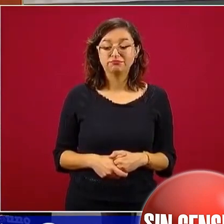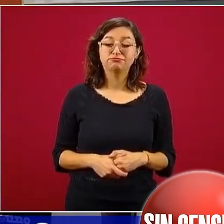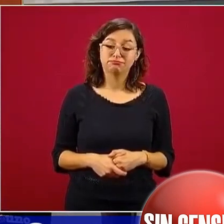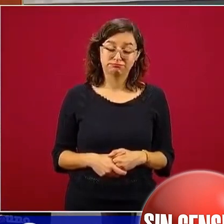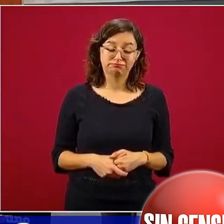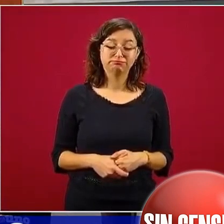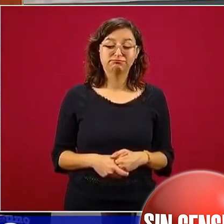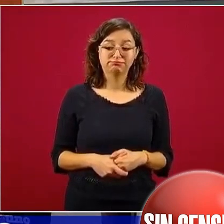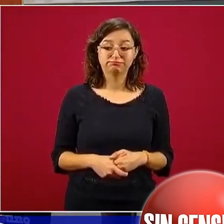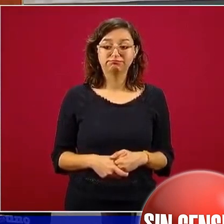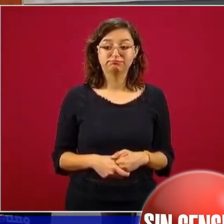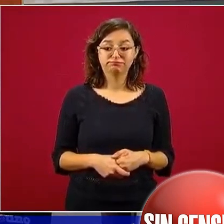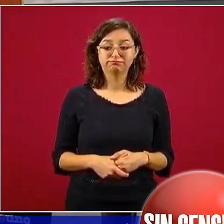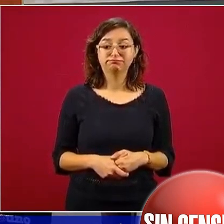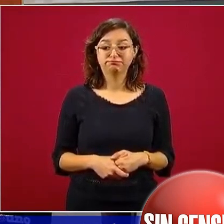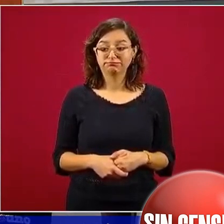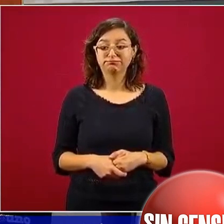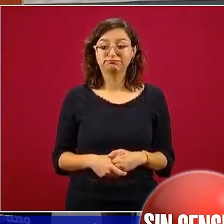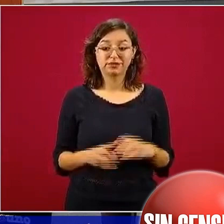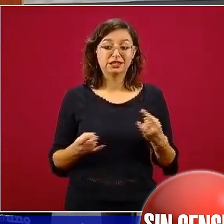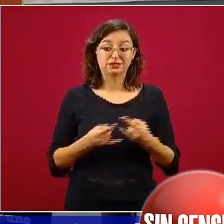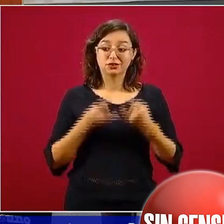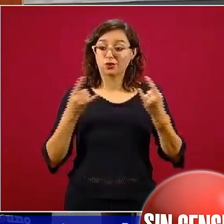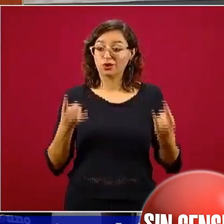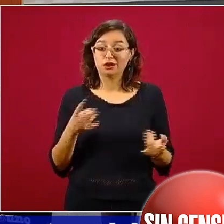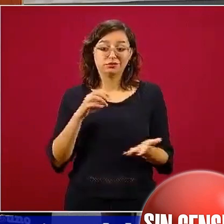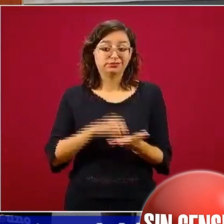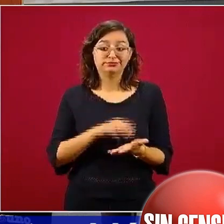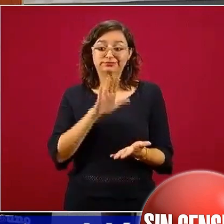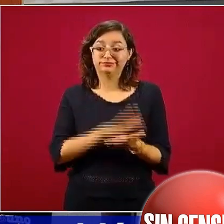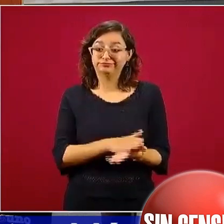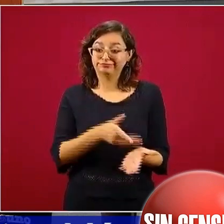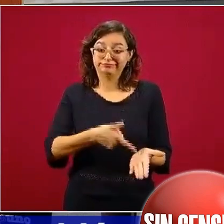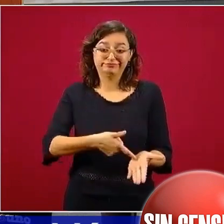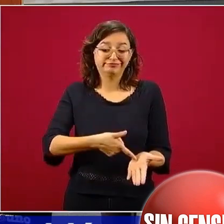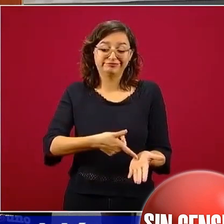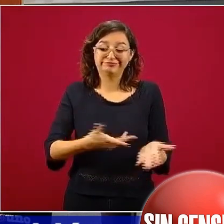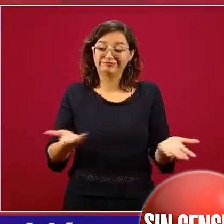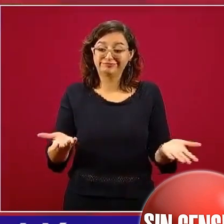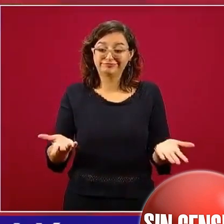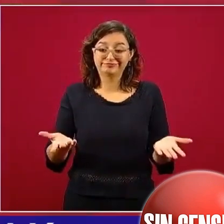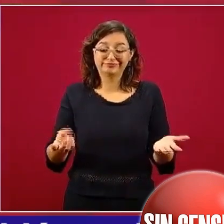Sí, así fue. Entonces,